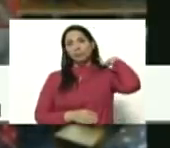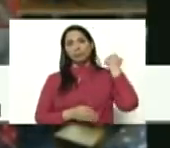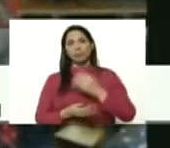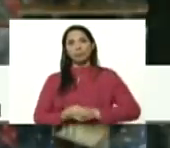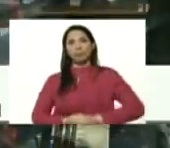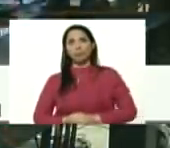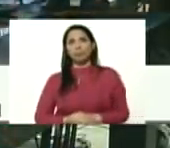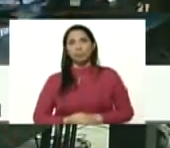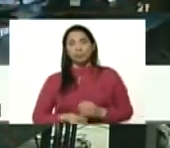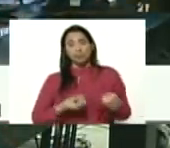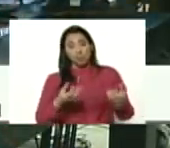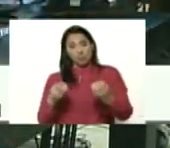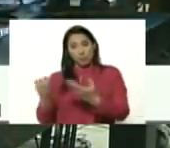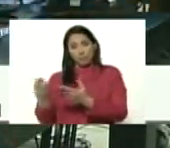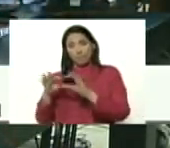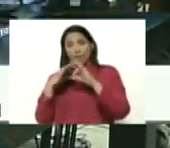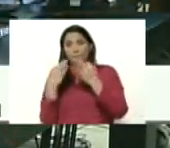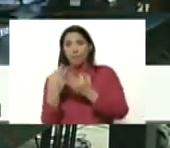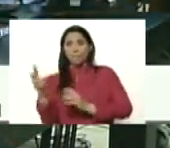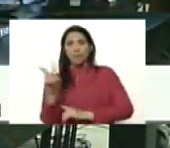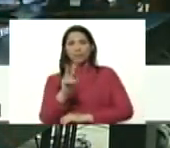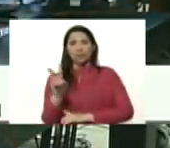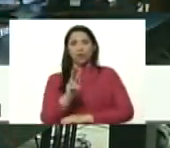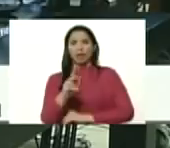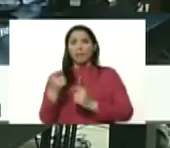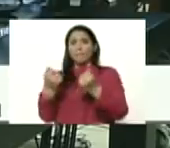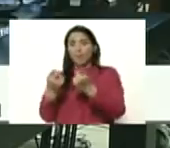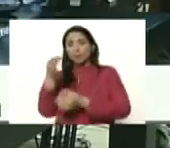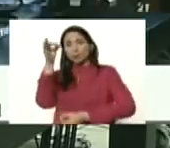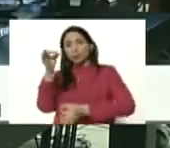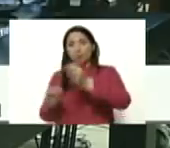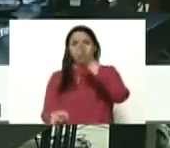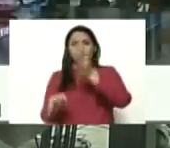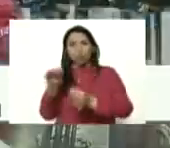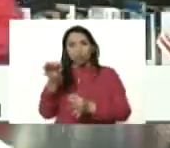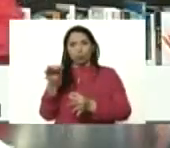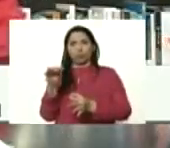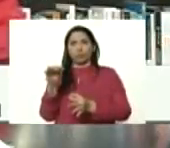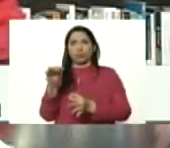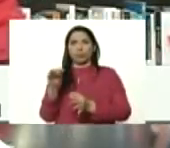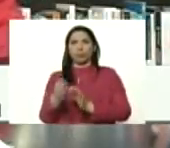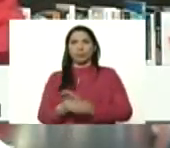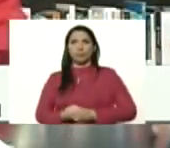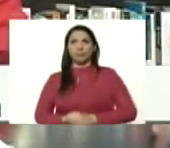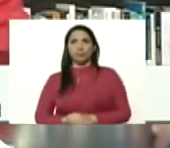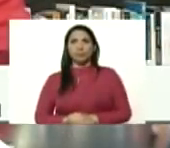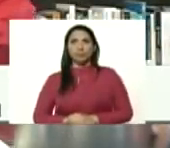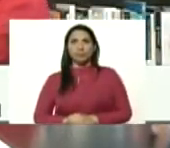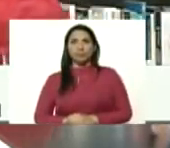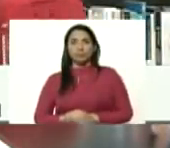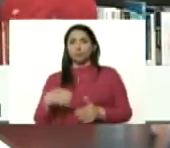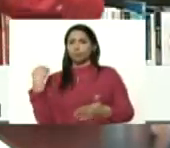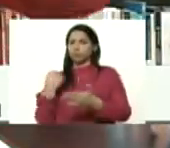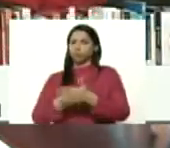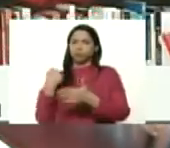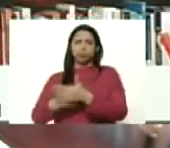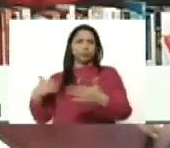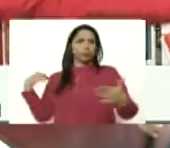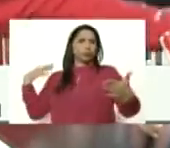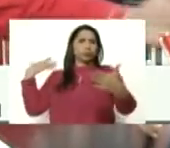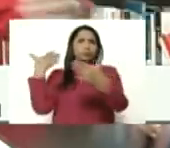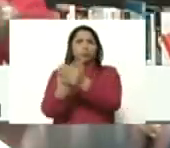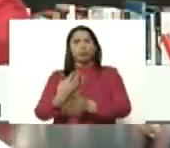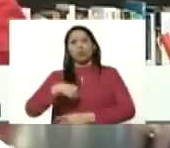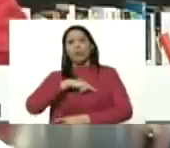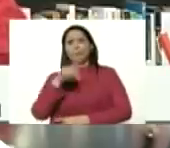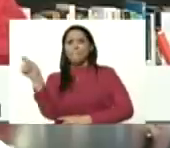llegue a la familia venezolana a precios correctos, justos. Es una batalla que hemos dado por todos estos